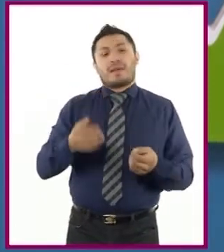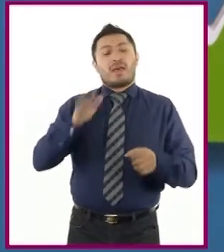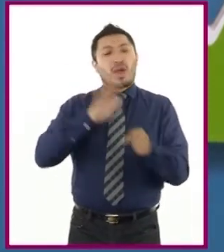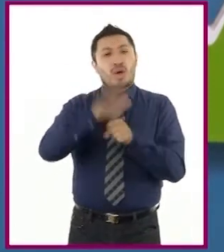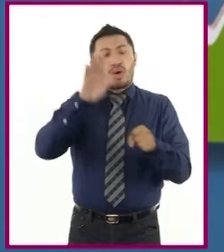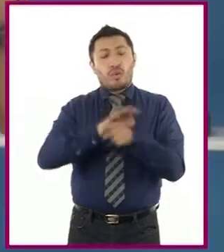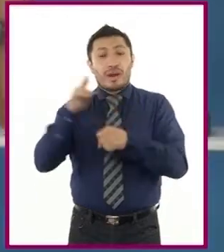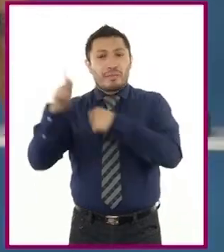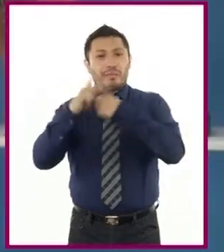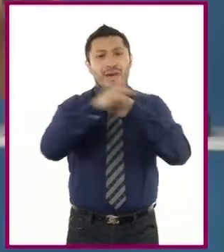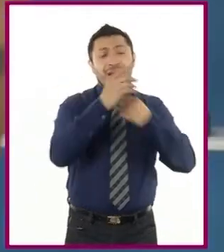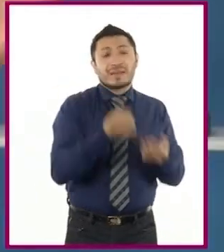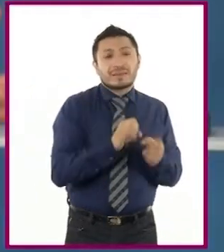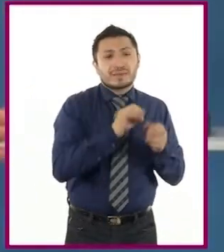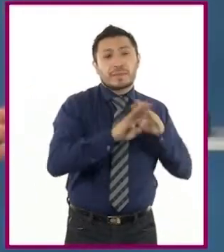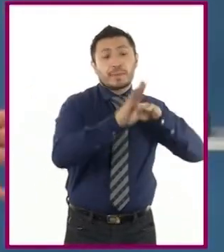mundo?